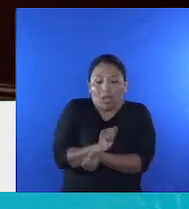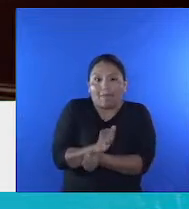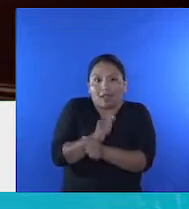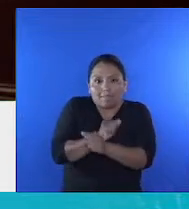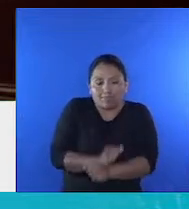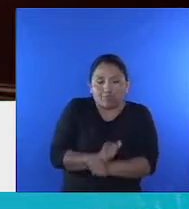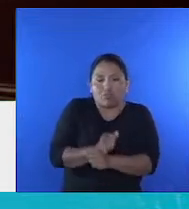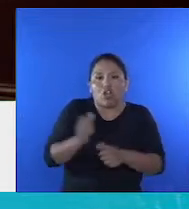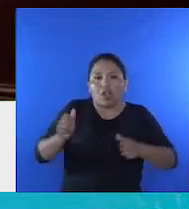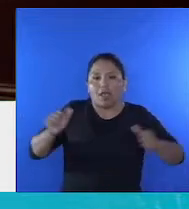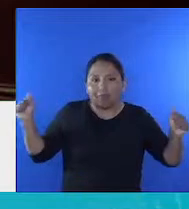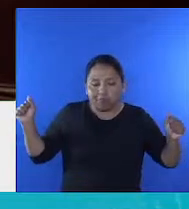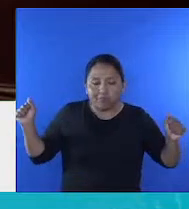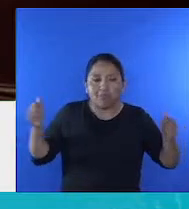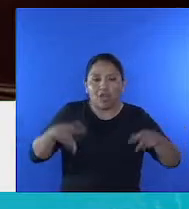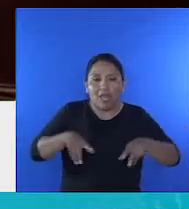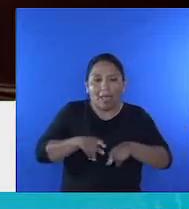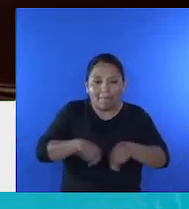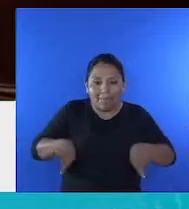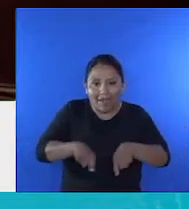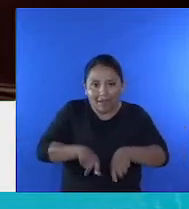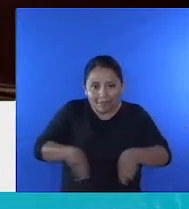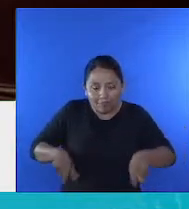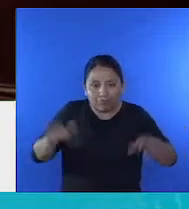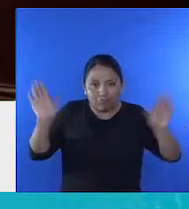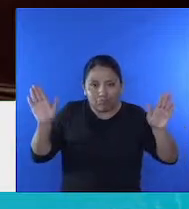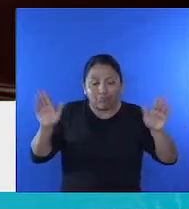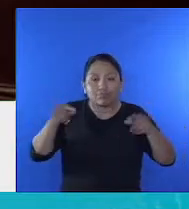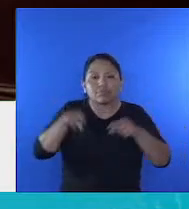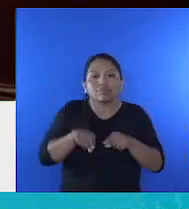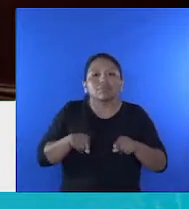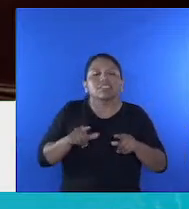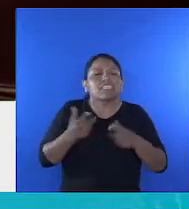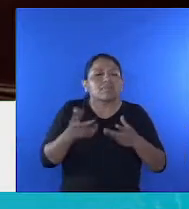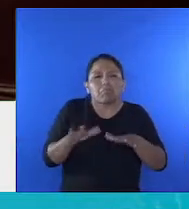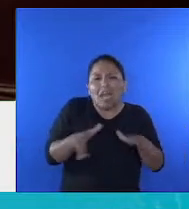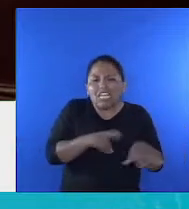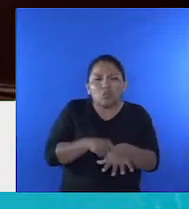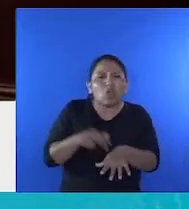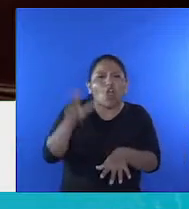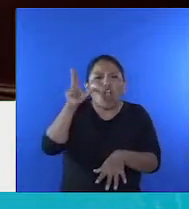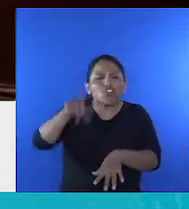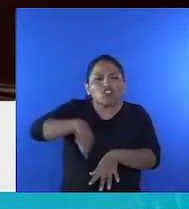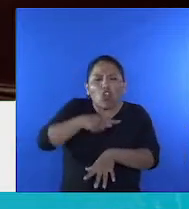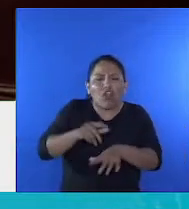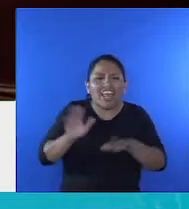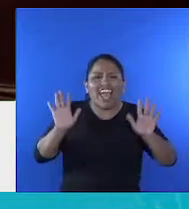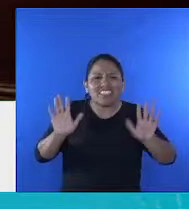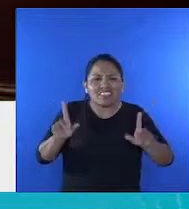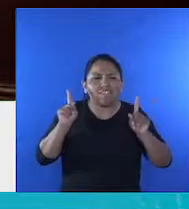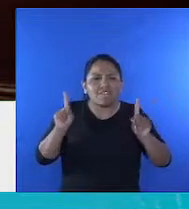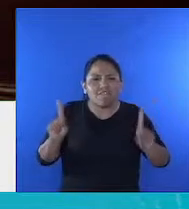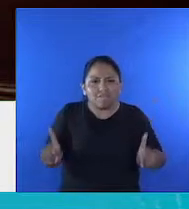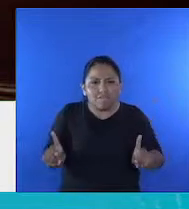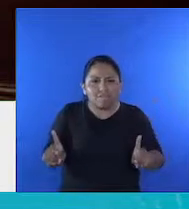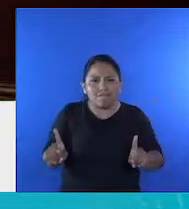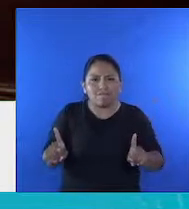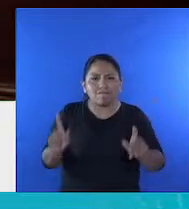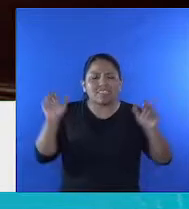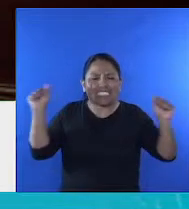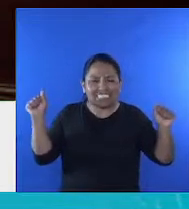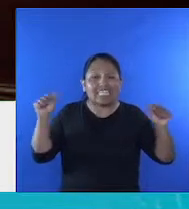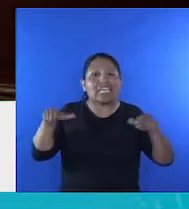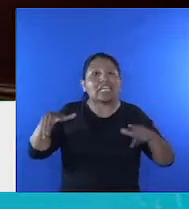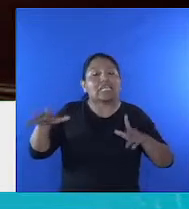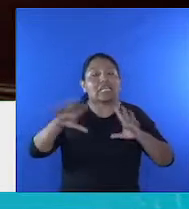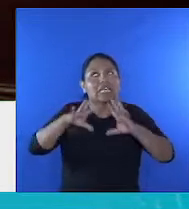atadas, con los brazos abiertos, con las piernas abiertas. Nosotros calculamos que estuvimos más o menos 8 horas estaqueados en el clima de